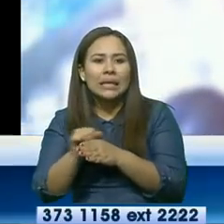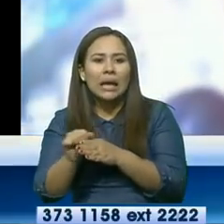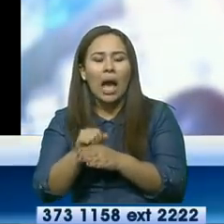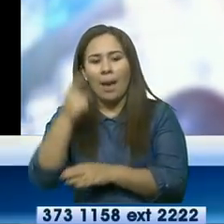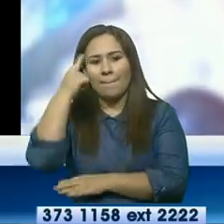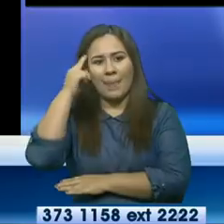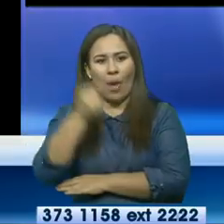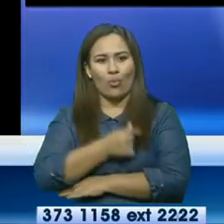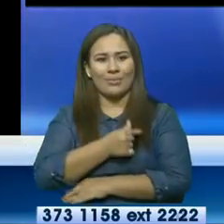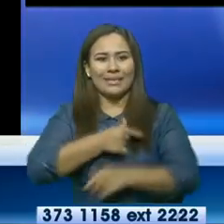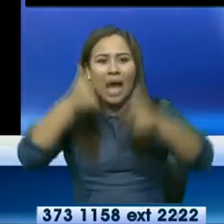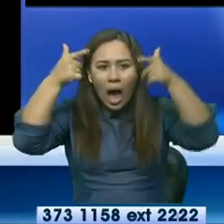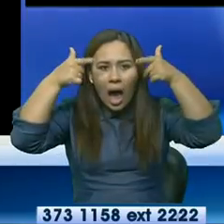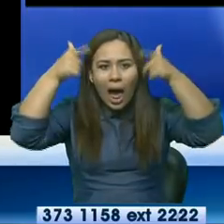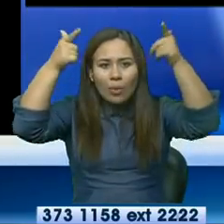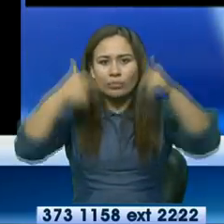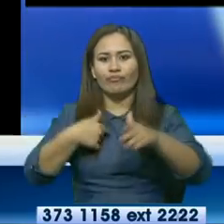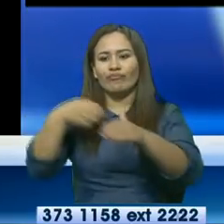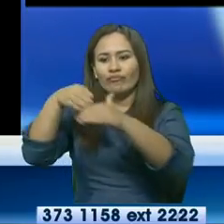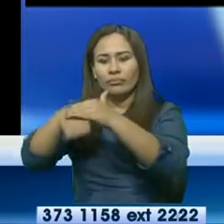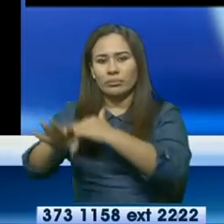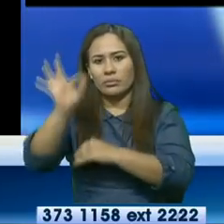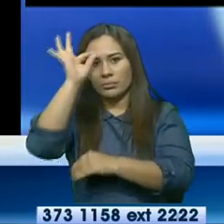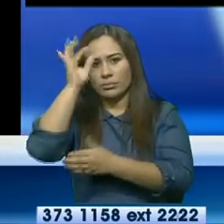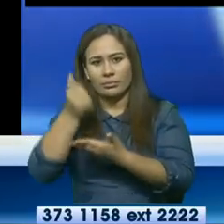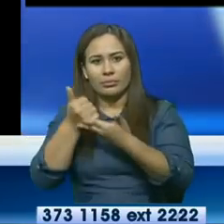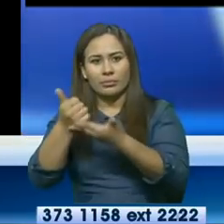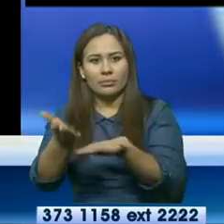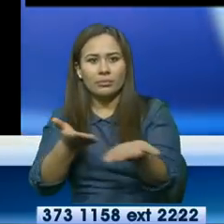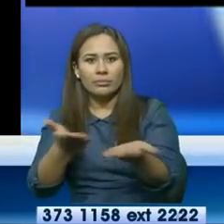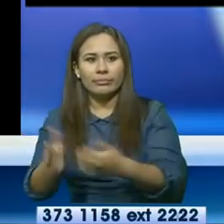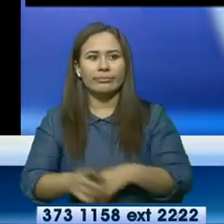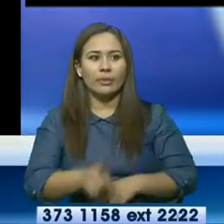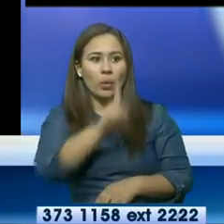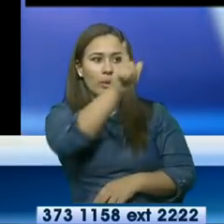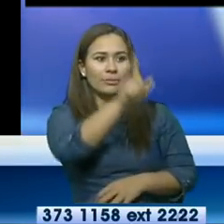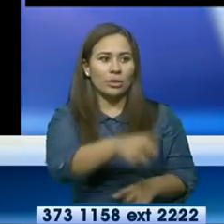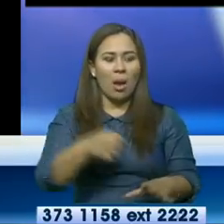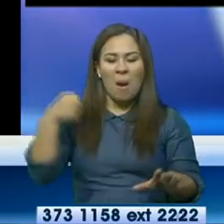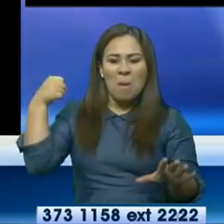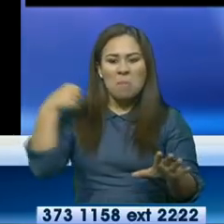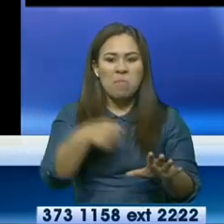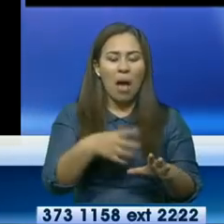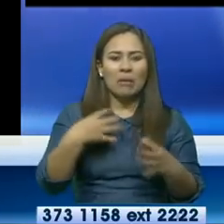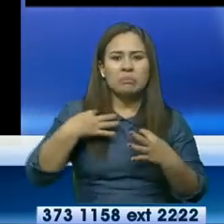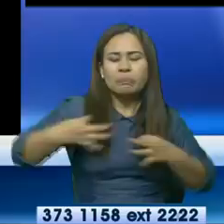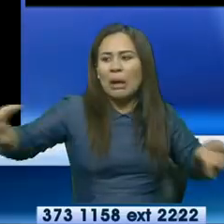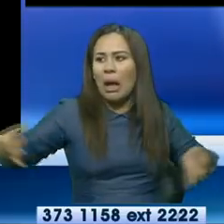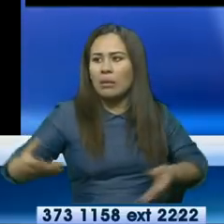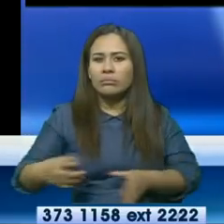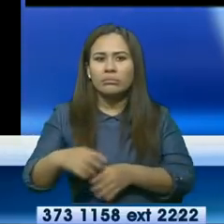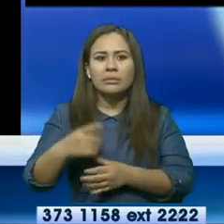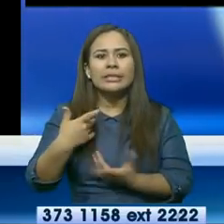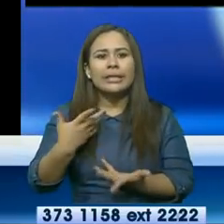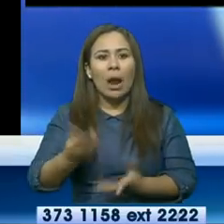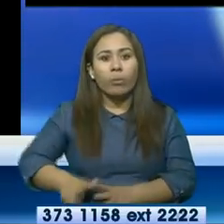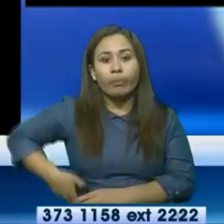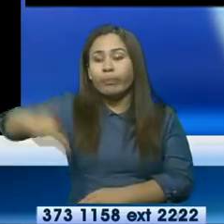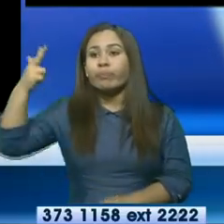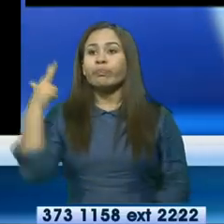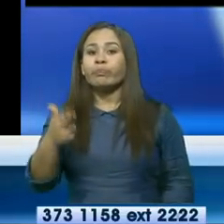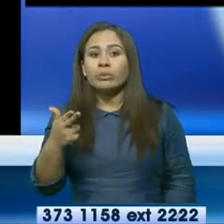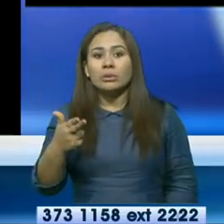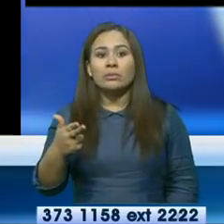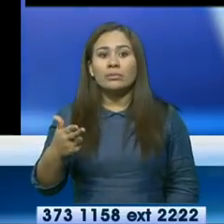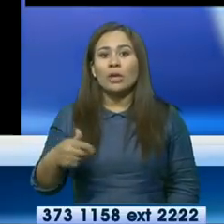amenazaba una compañera intenta esconder la maleta vamos para atrás intento sacar el arma y dijo por